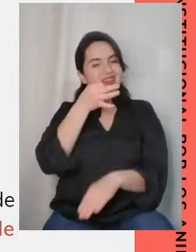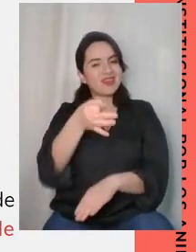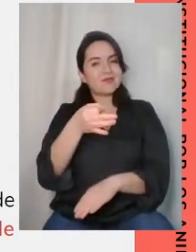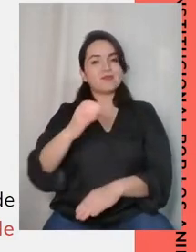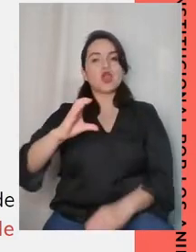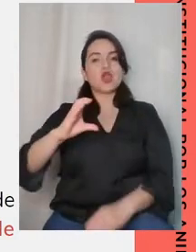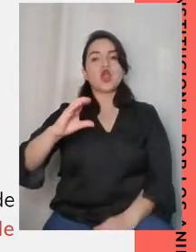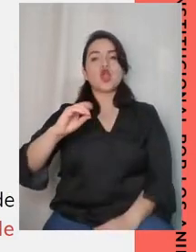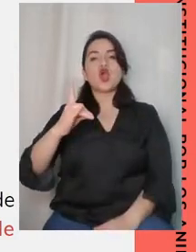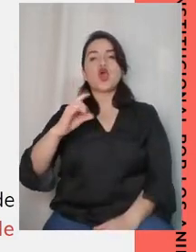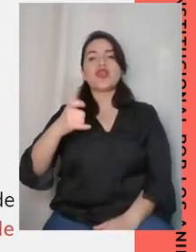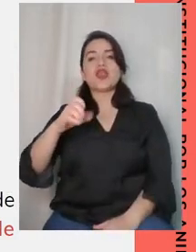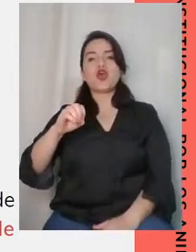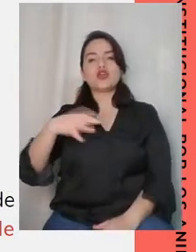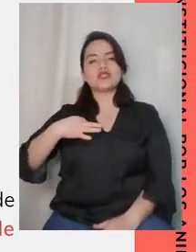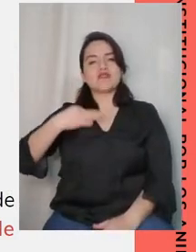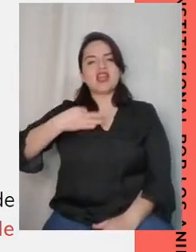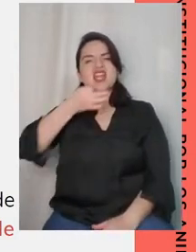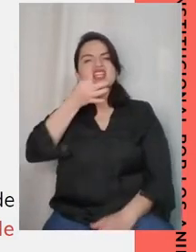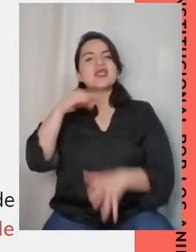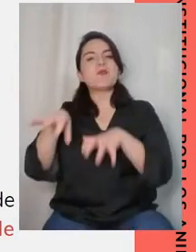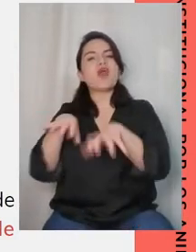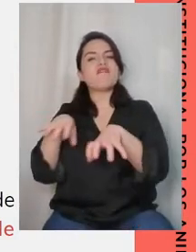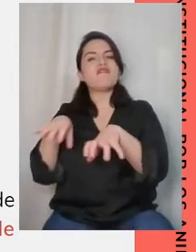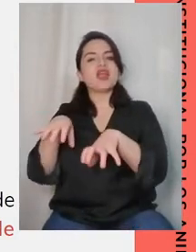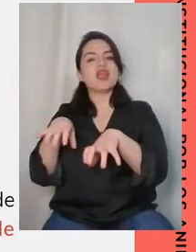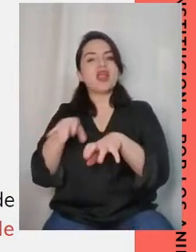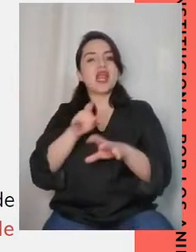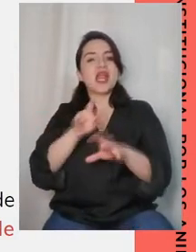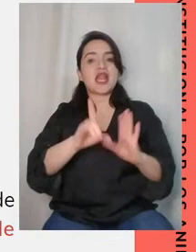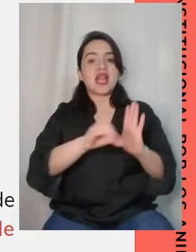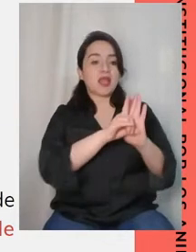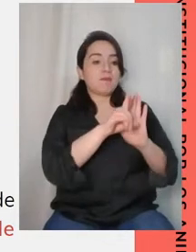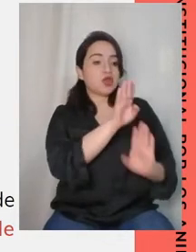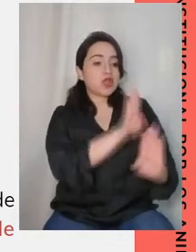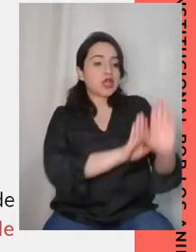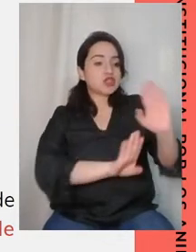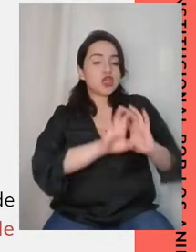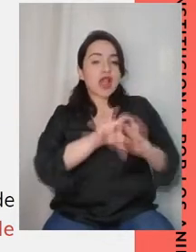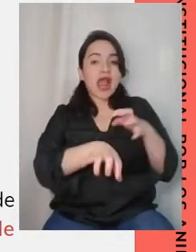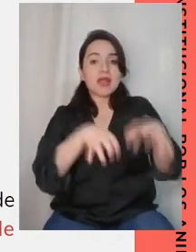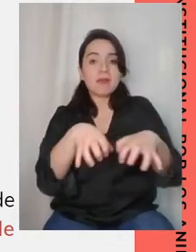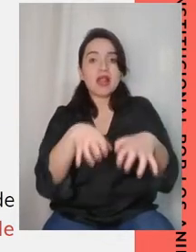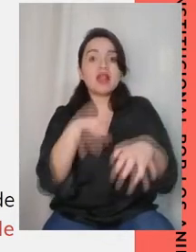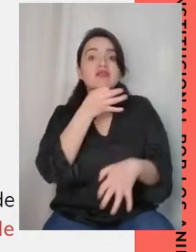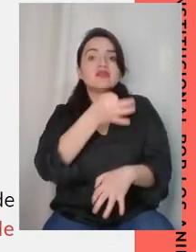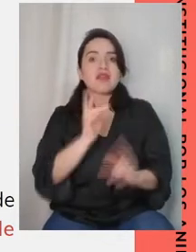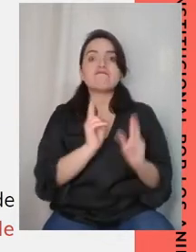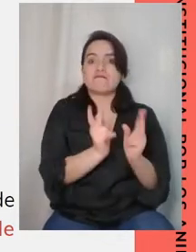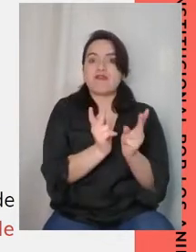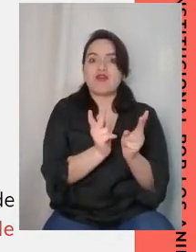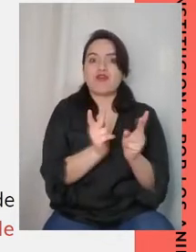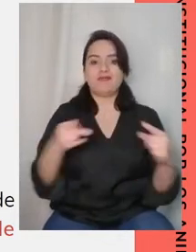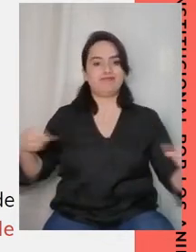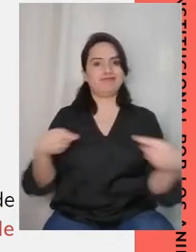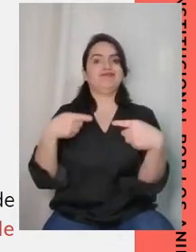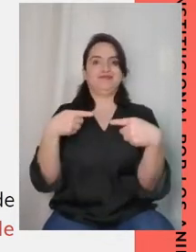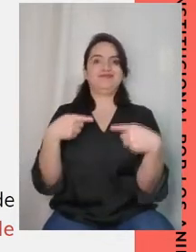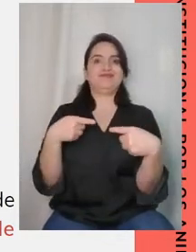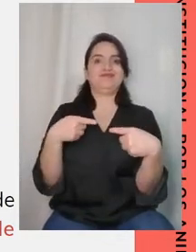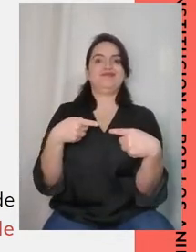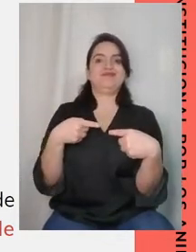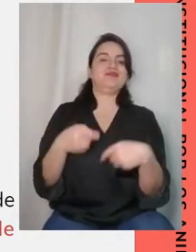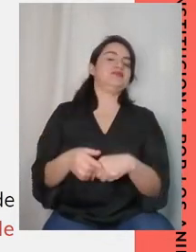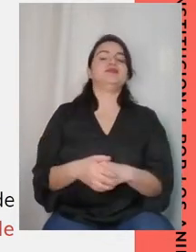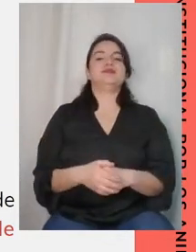como muebles, la Ley de Protección Animal se refiere a ellos como seres vivientes, lo cual entra en una evidente contradicción y no nos deja claro